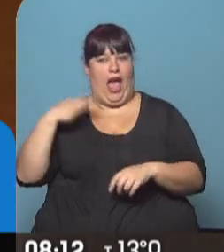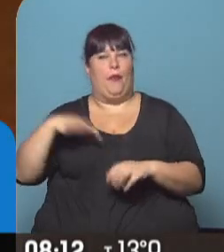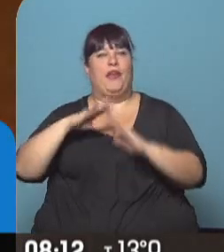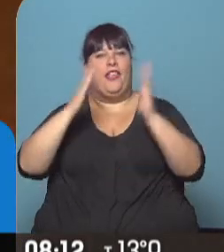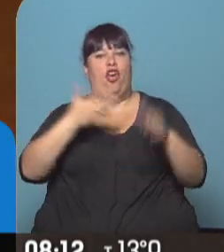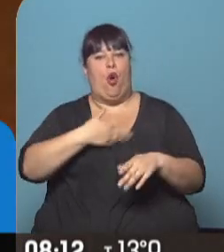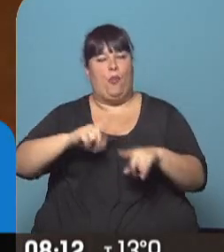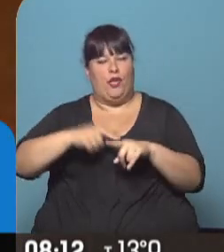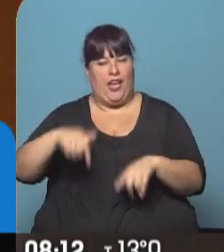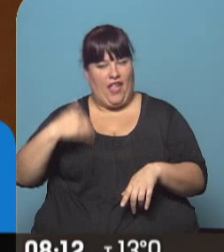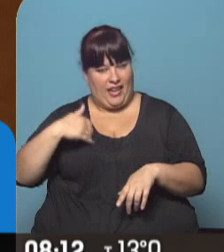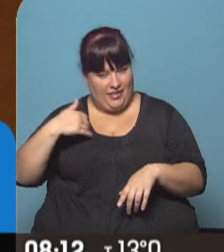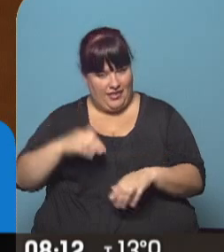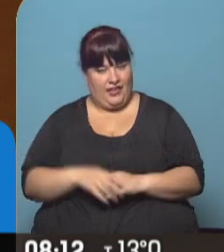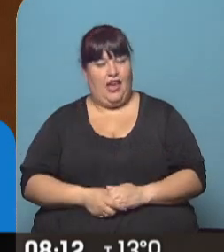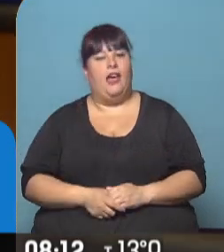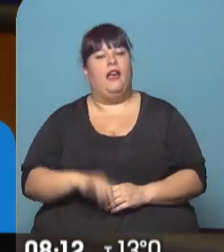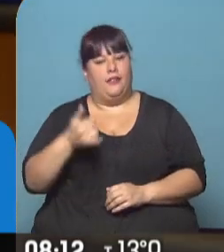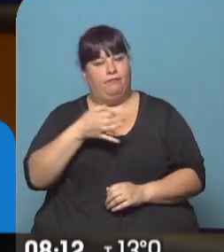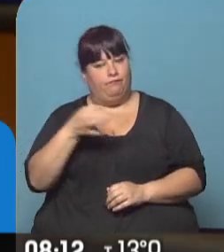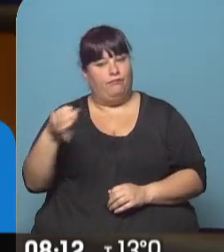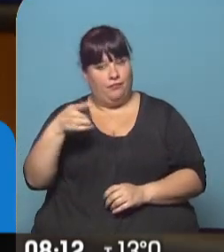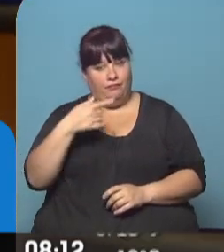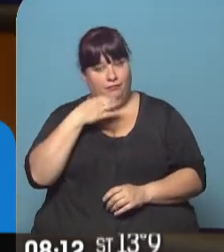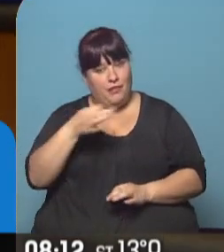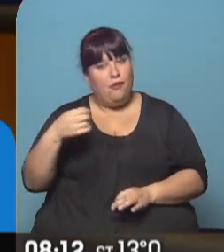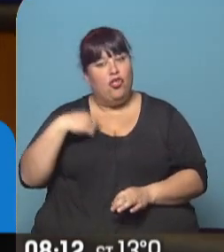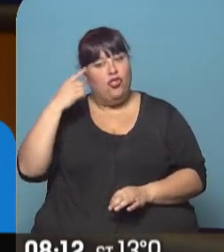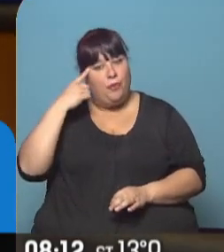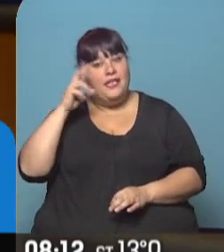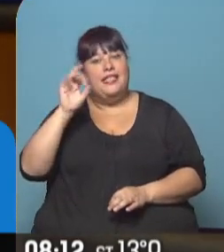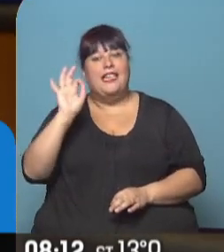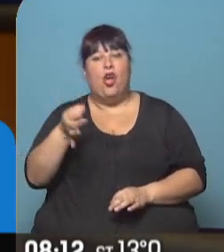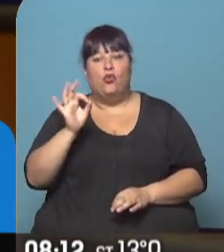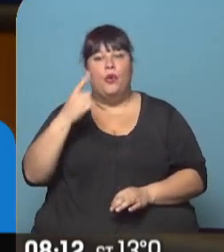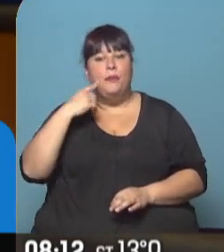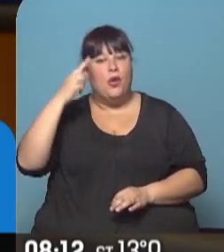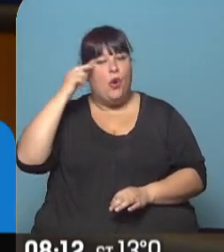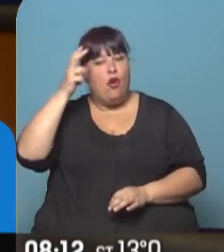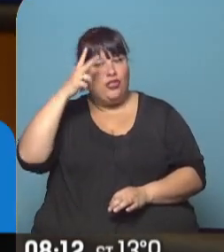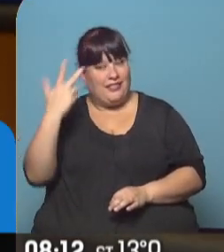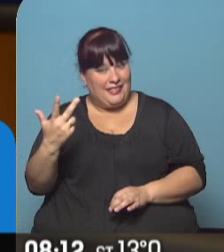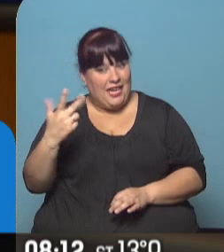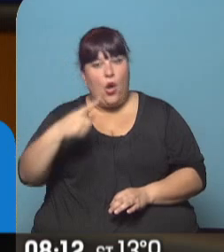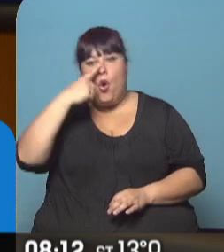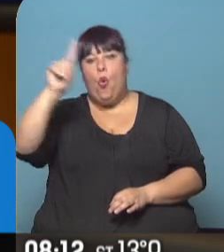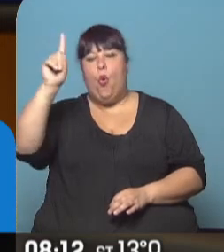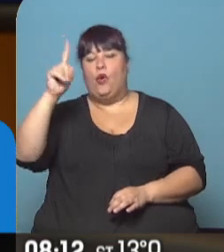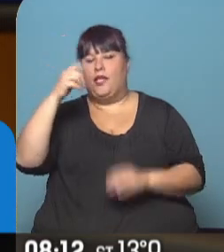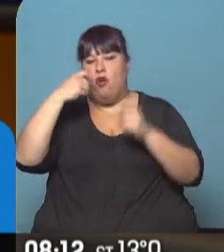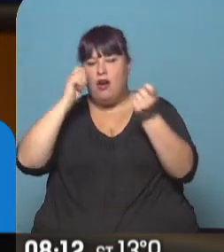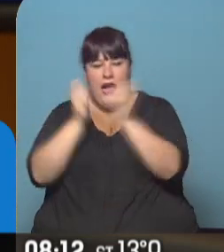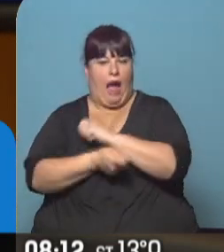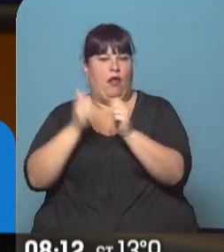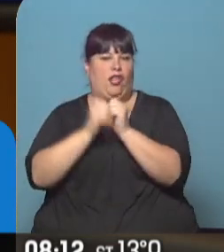institucional y política de la república argentina sí creo que como bien decía me parece que el 30 de octubre de 1903 es el último gran punto de inflexión